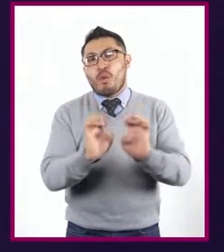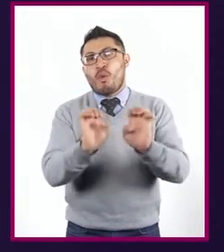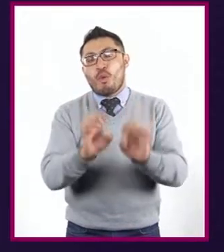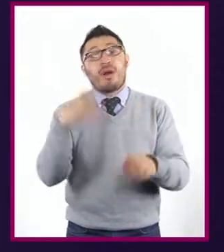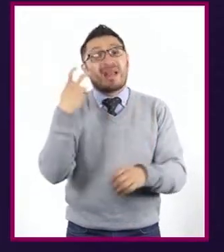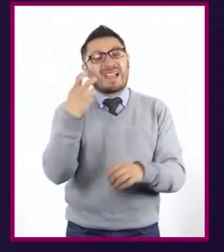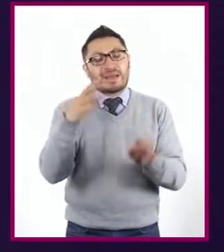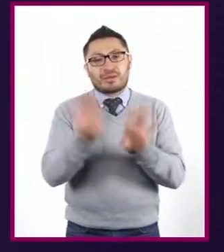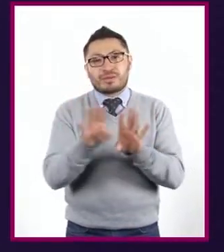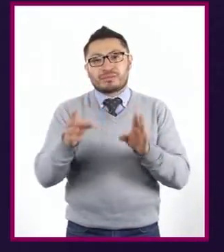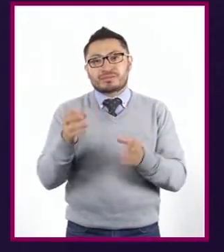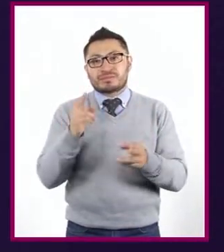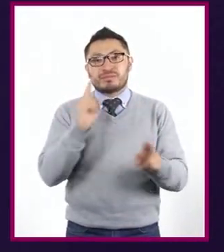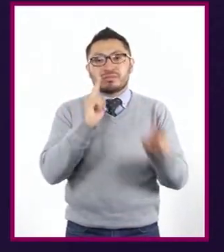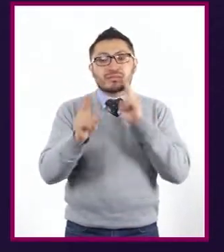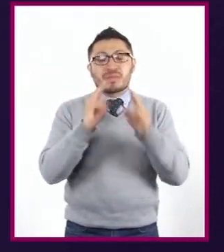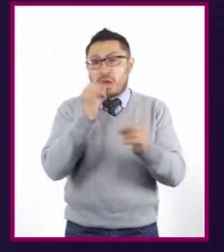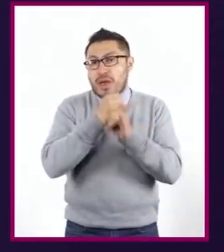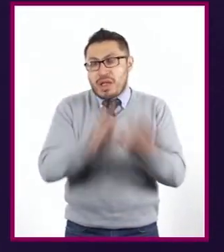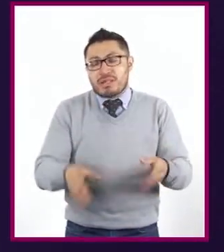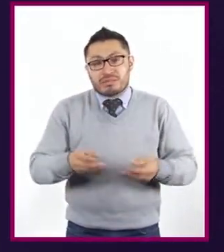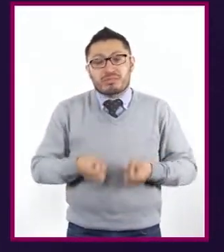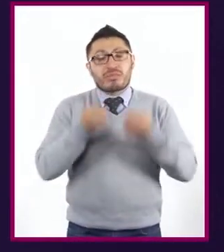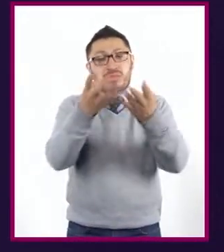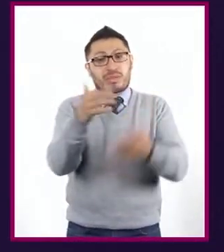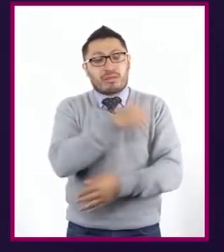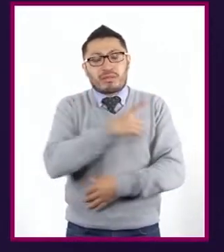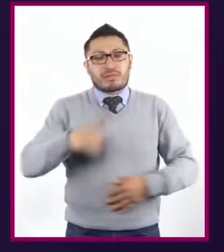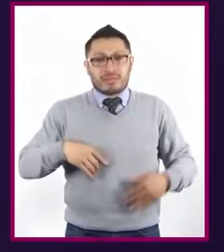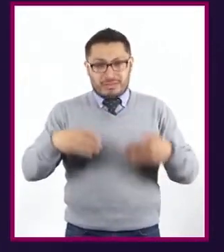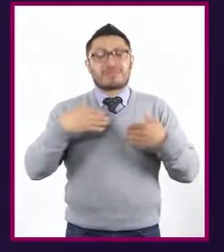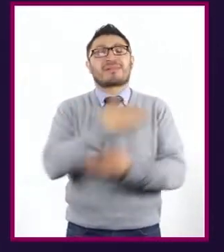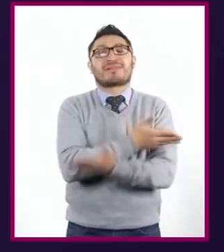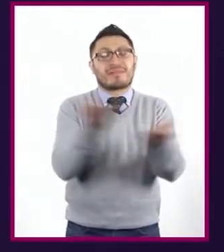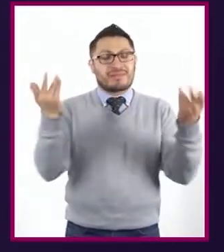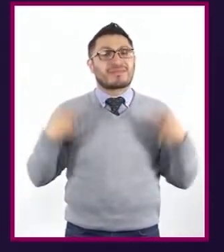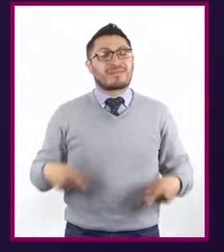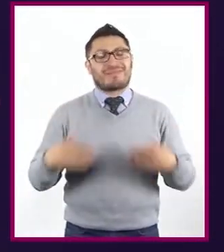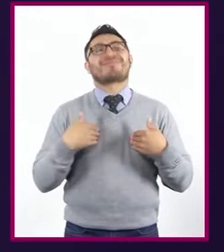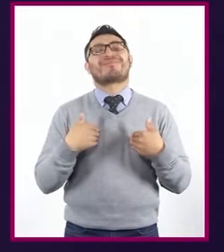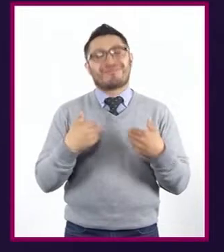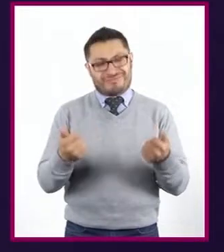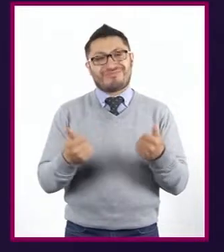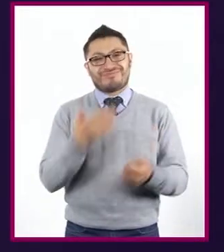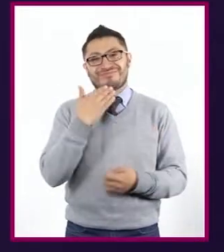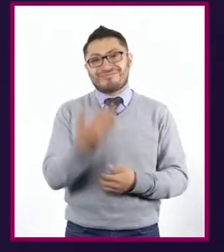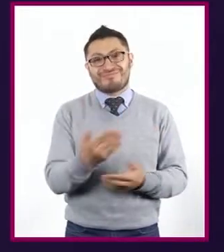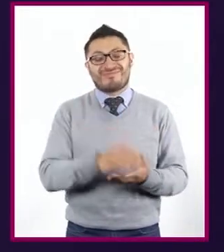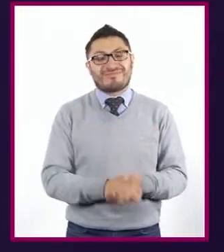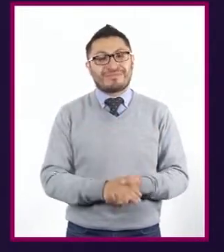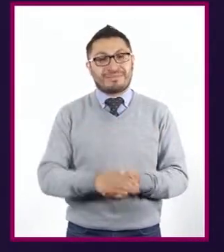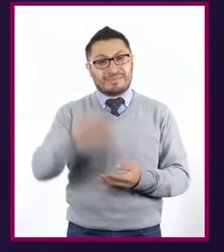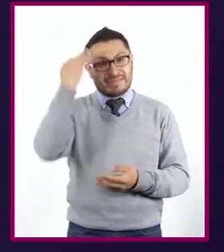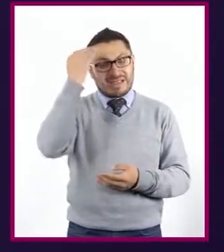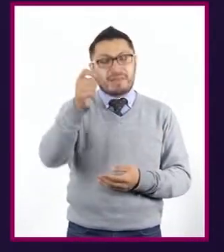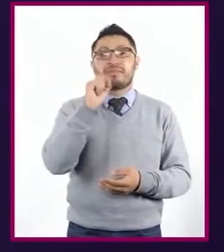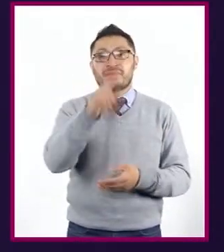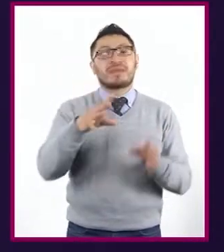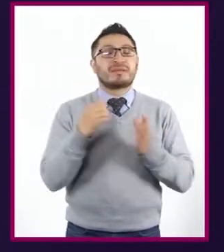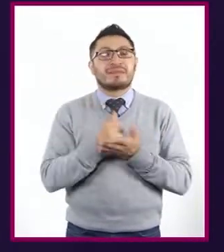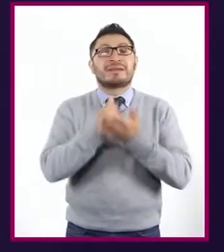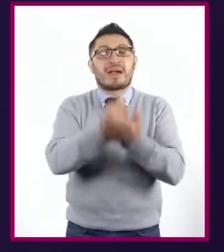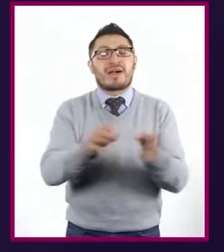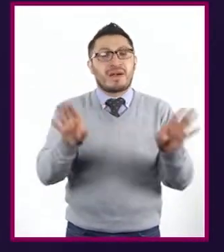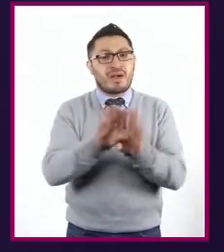la transmisión de la nota debe ser comprensible para la mayor cantidad de personas, al tiempo que ayudas a